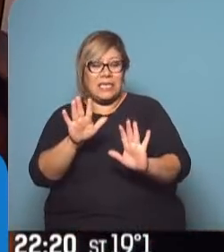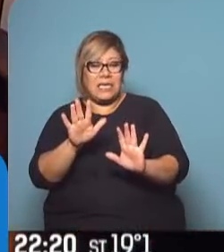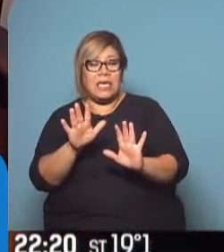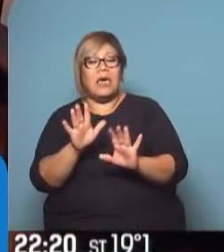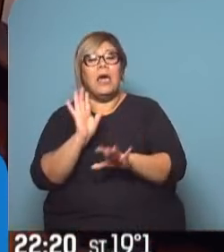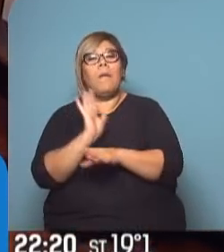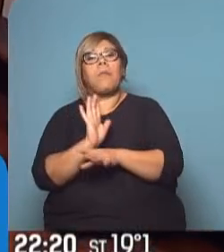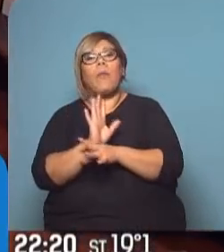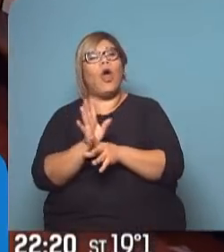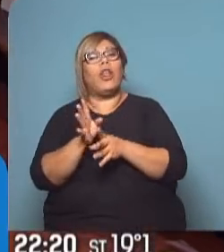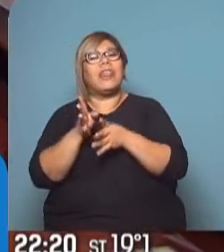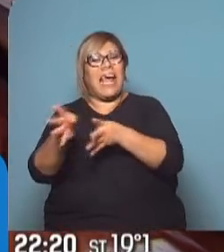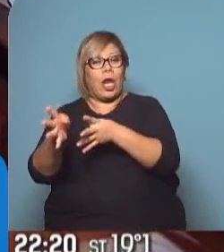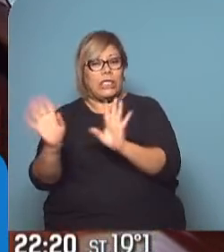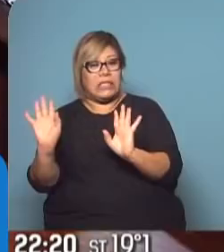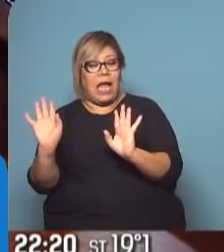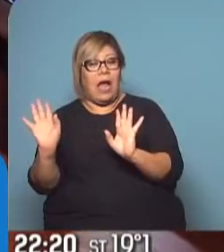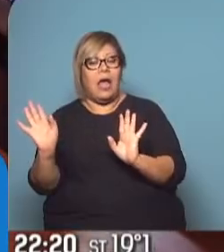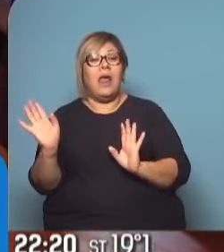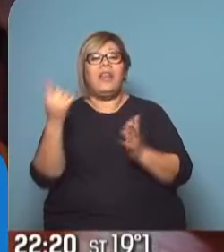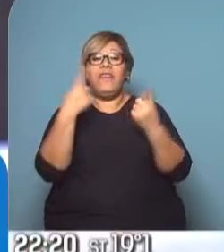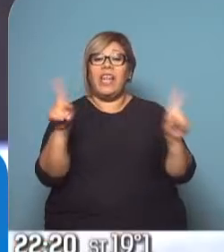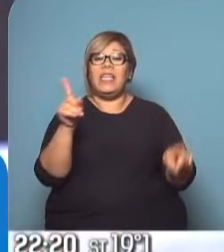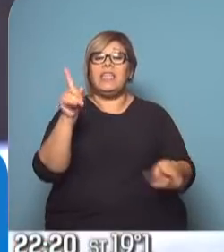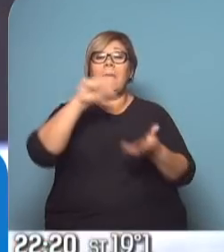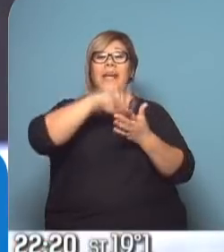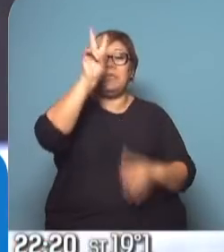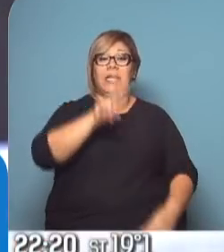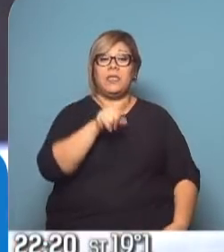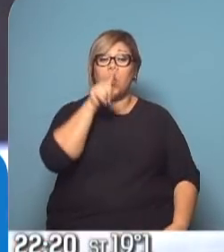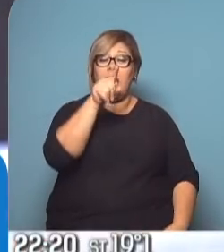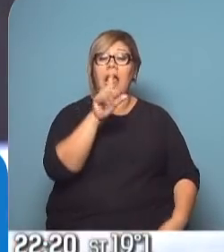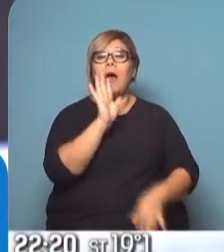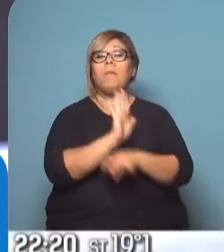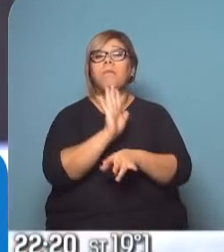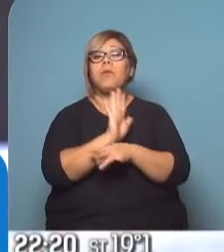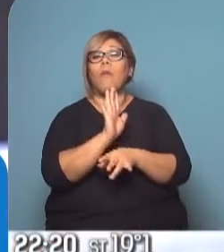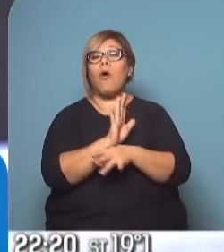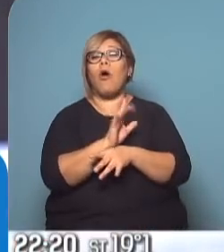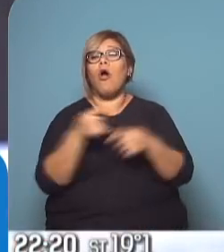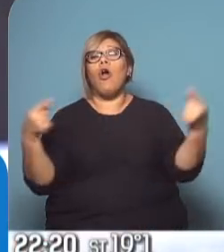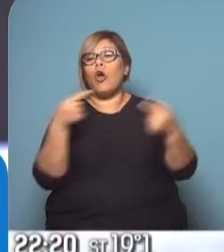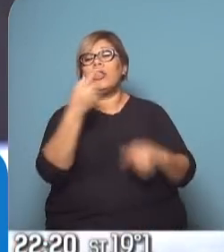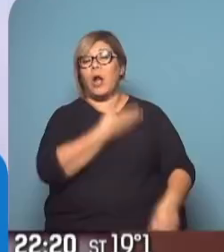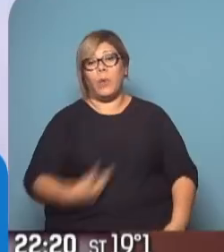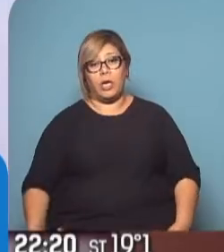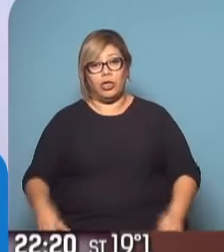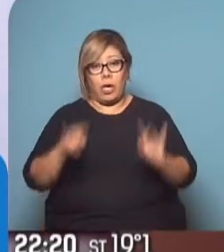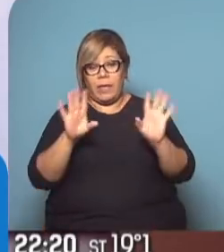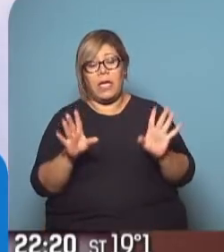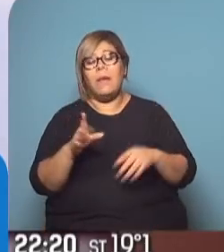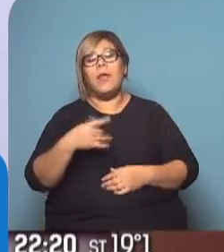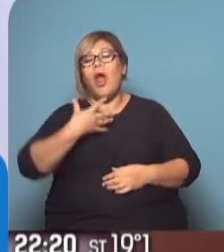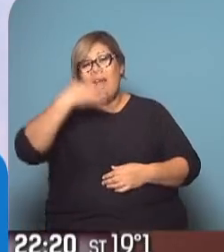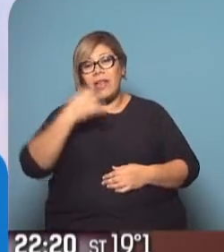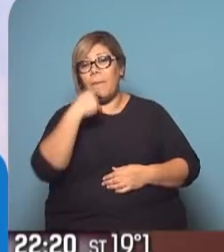¿no? Un poco este doble rasero que hay para los países en el que también cae Venezuela. Pero te preguntaba puntualmente